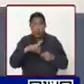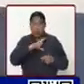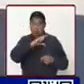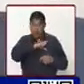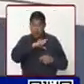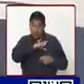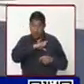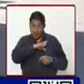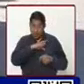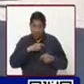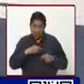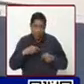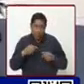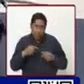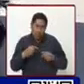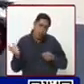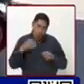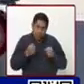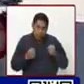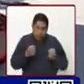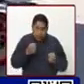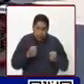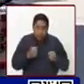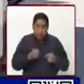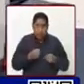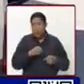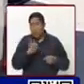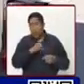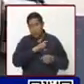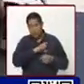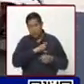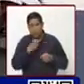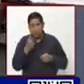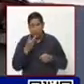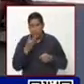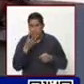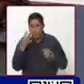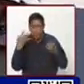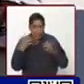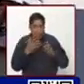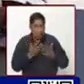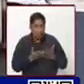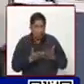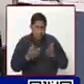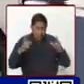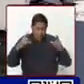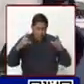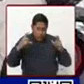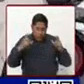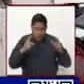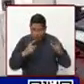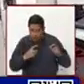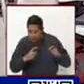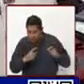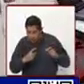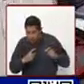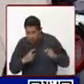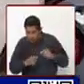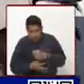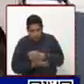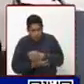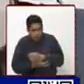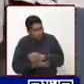Fuerza Especial de Lucha contra la Violencia, entre otros efectivos policiales, llegaron precisamente hasta este lugar para poder realizar el